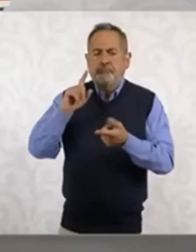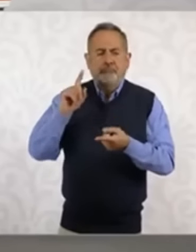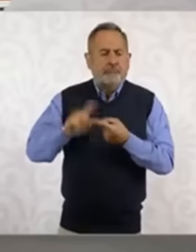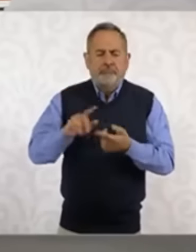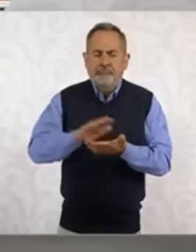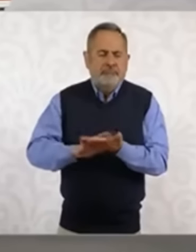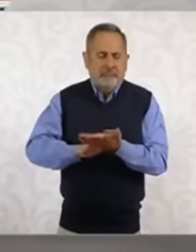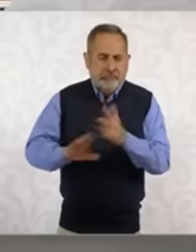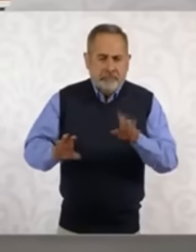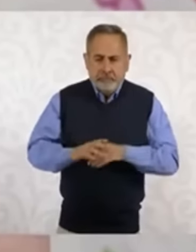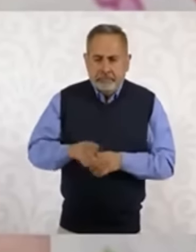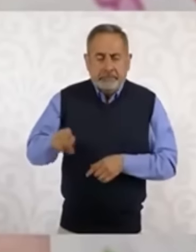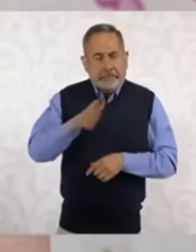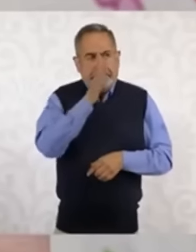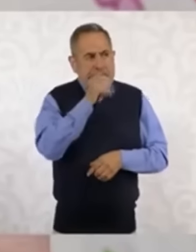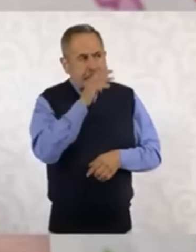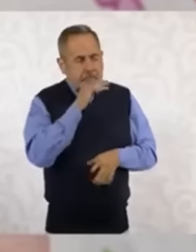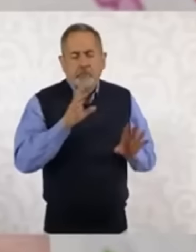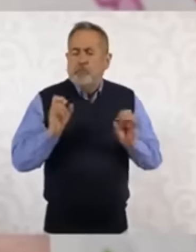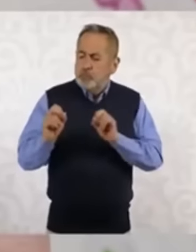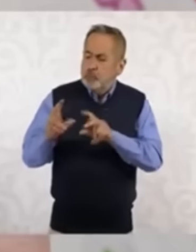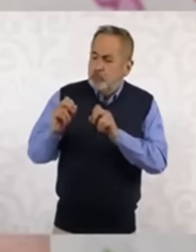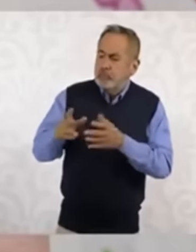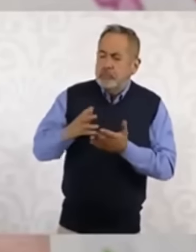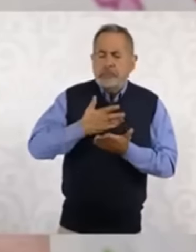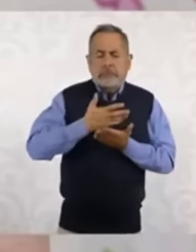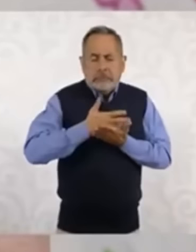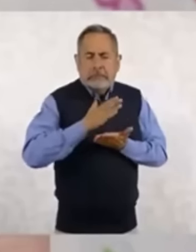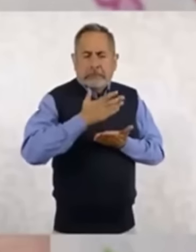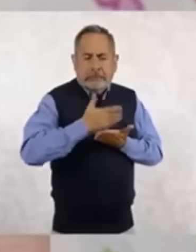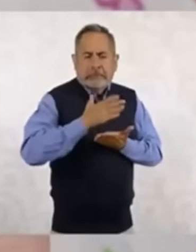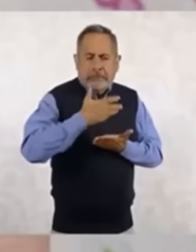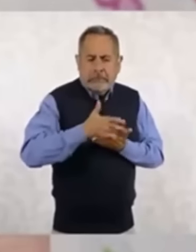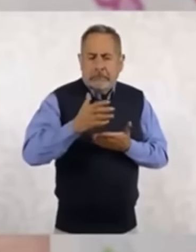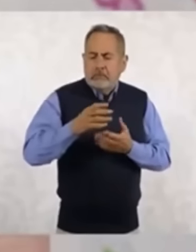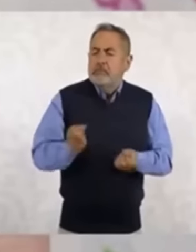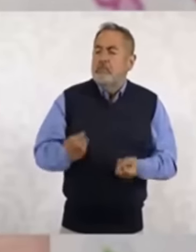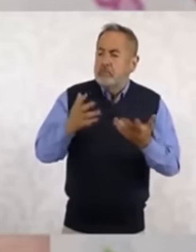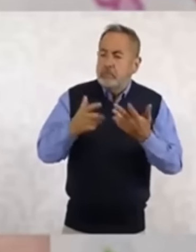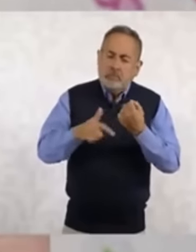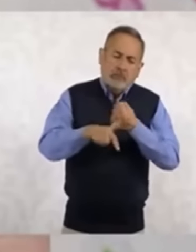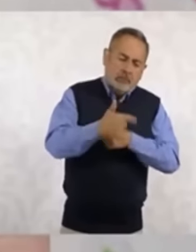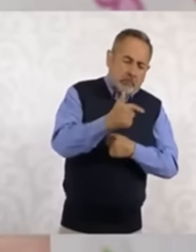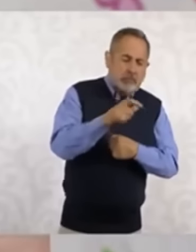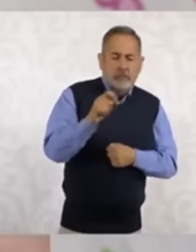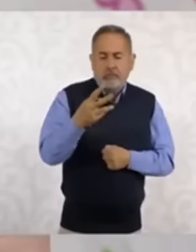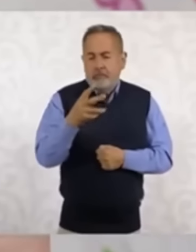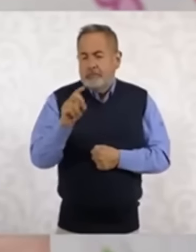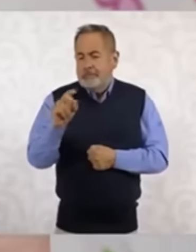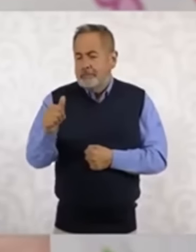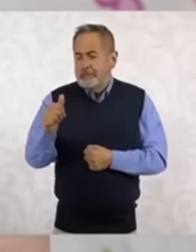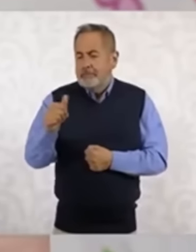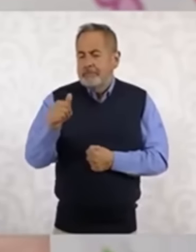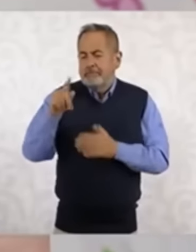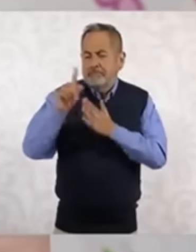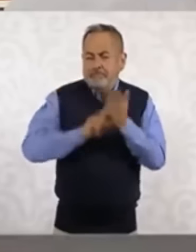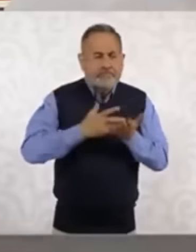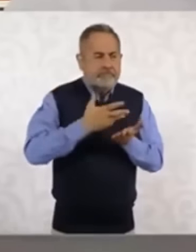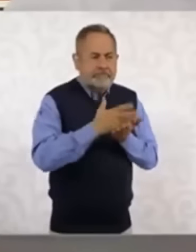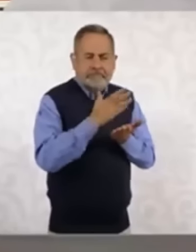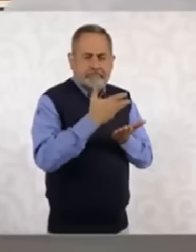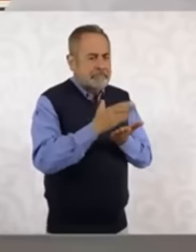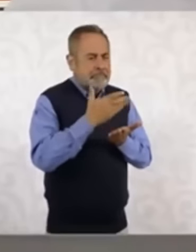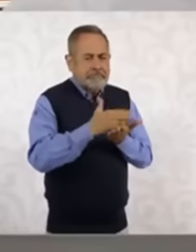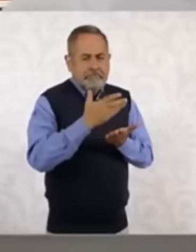entre mensualidades de 12, 24 y 36 meses. Son pagos fijos y la